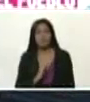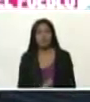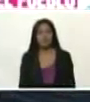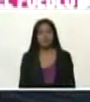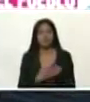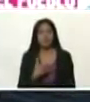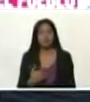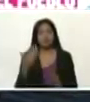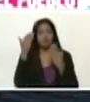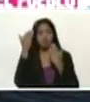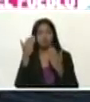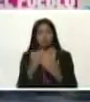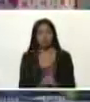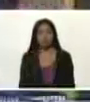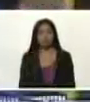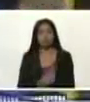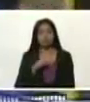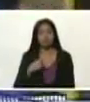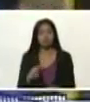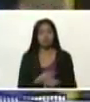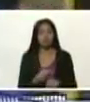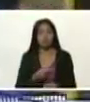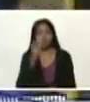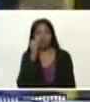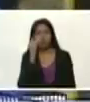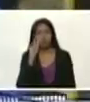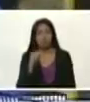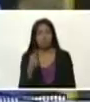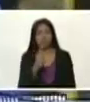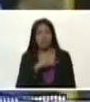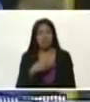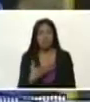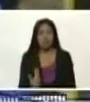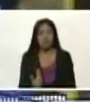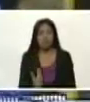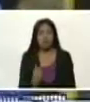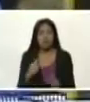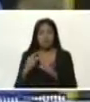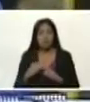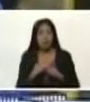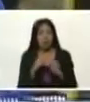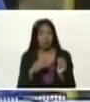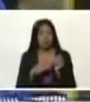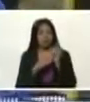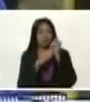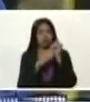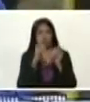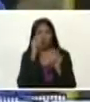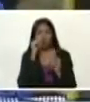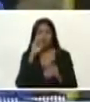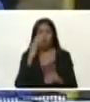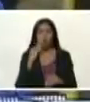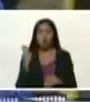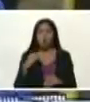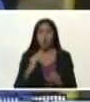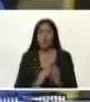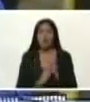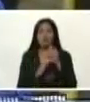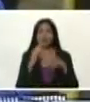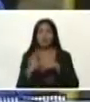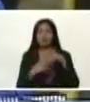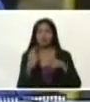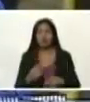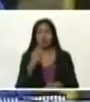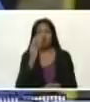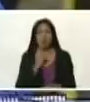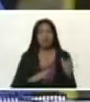saludar a nuestro gobernador, quiero sus palabras de orientación, este joven líder revolucionario, querido